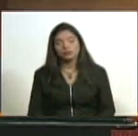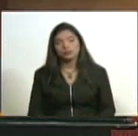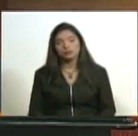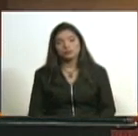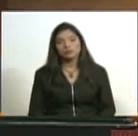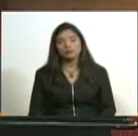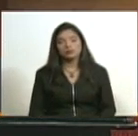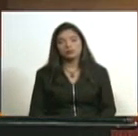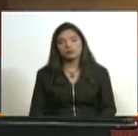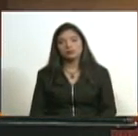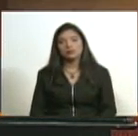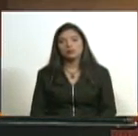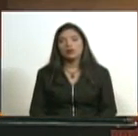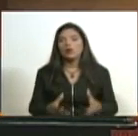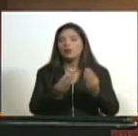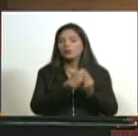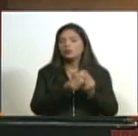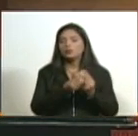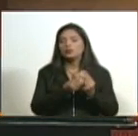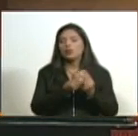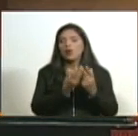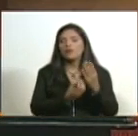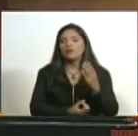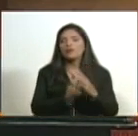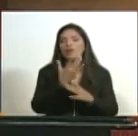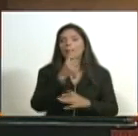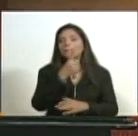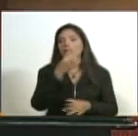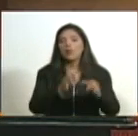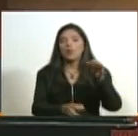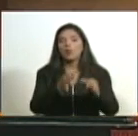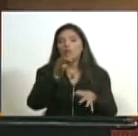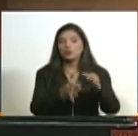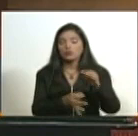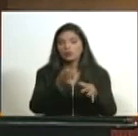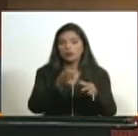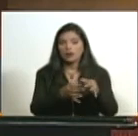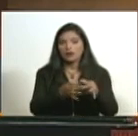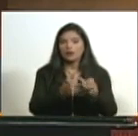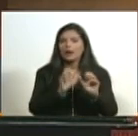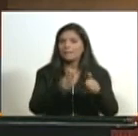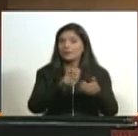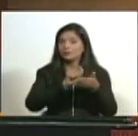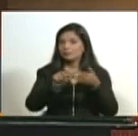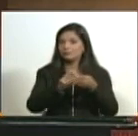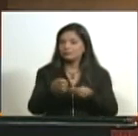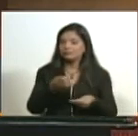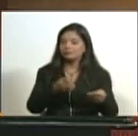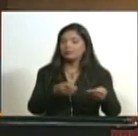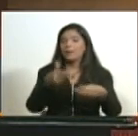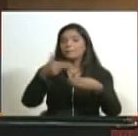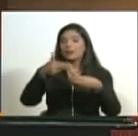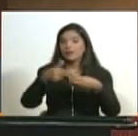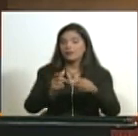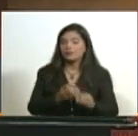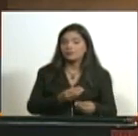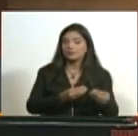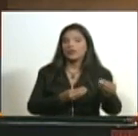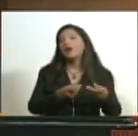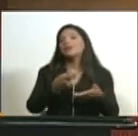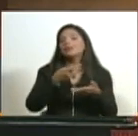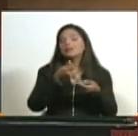activó, junto a la Fundación Primero Justicia, que nació con un cheque irregular de PDVSA,